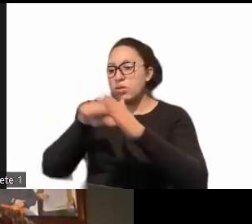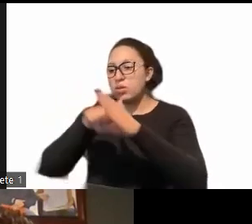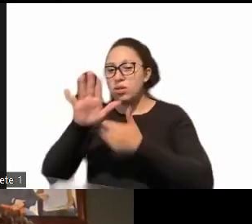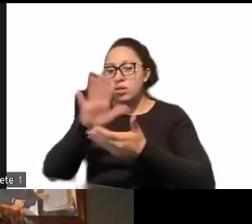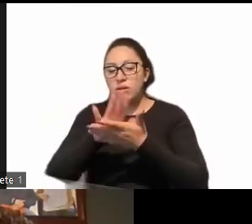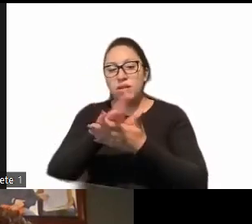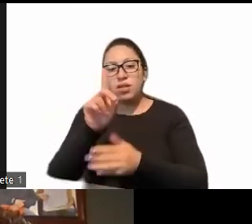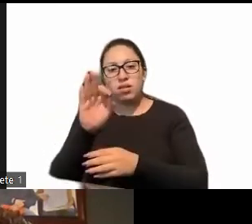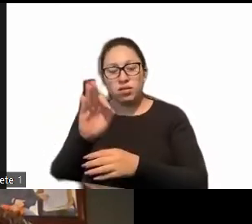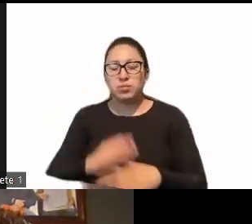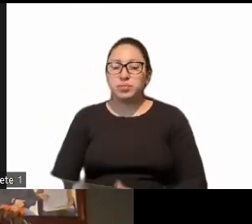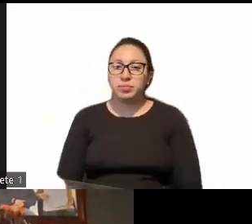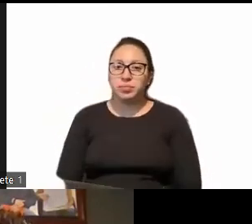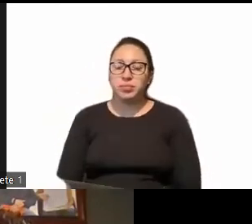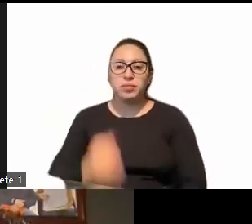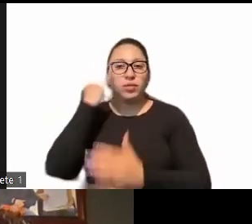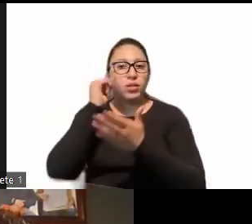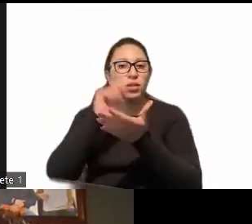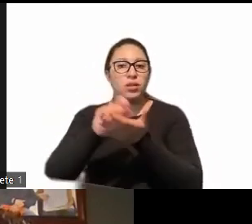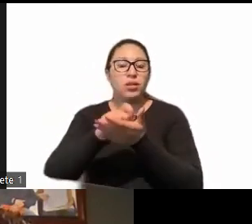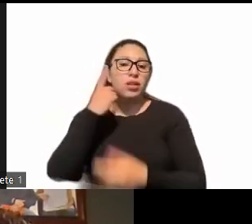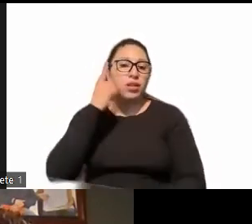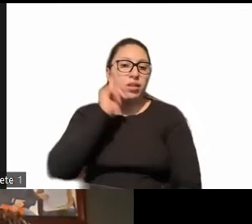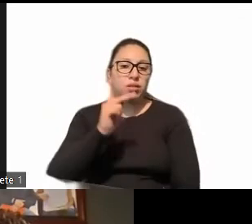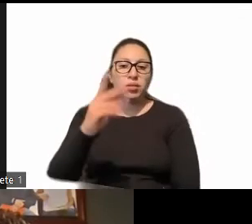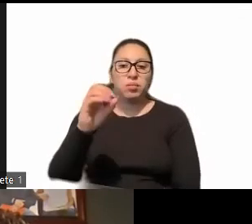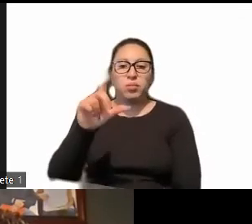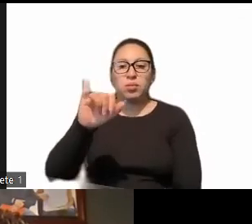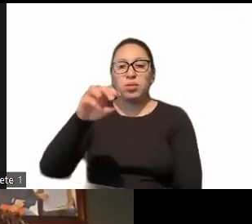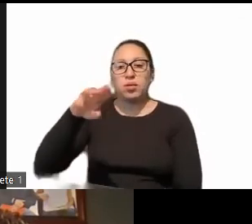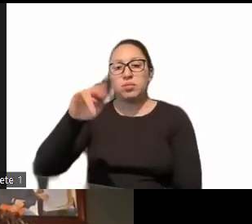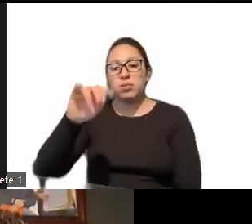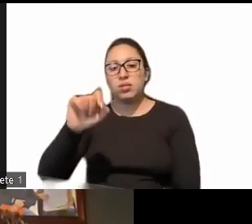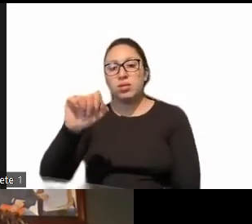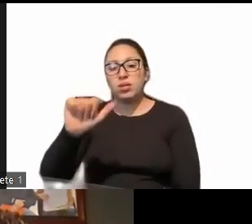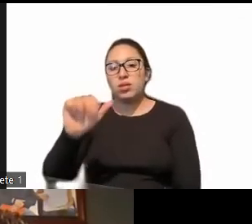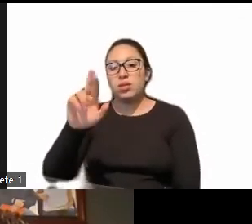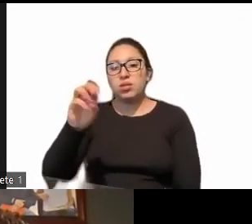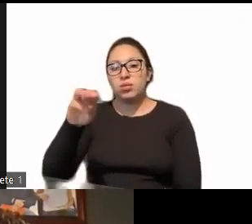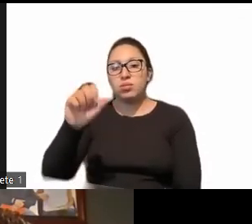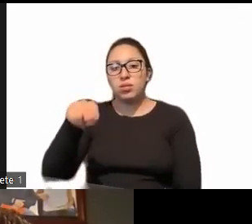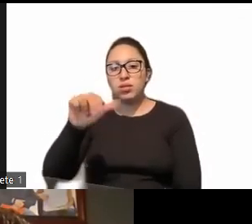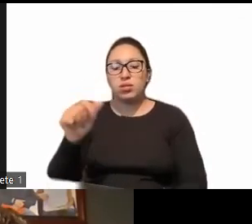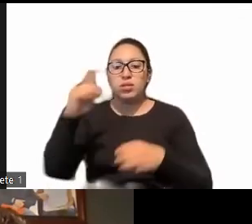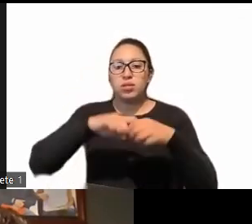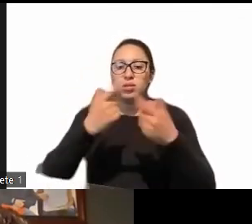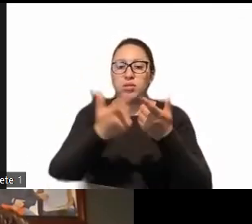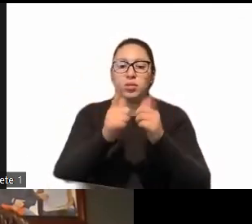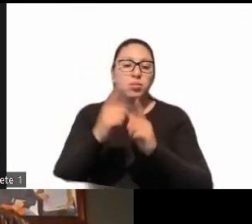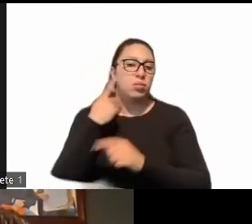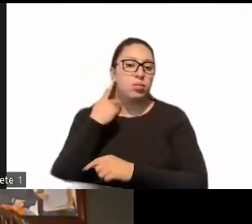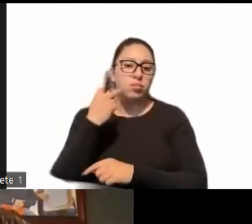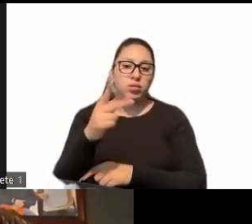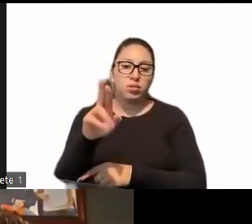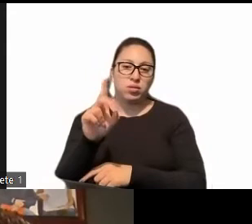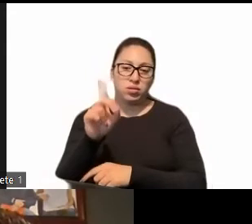Distrito Federal, suscrita por la diputada Polimnia Romana Sierra Bárcena, integrante del grupo parlamentario del Partido